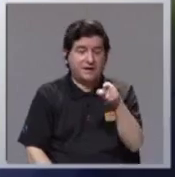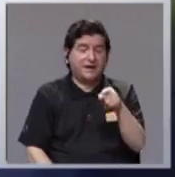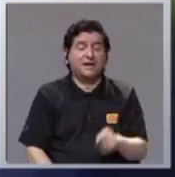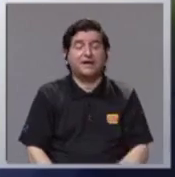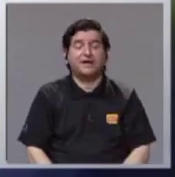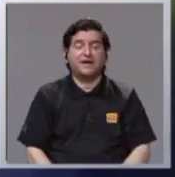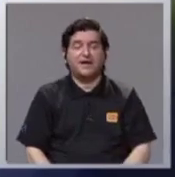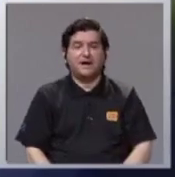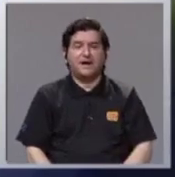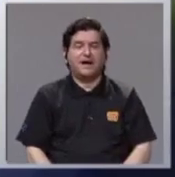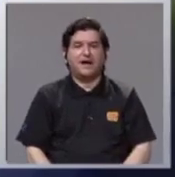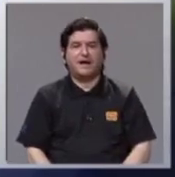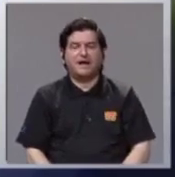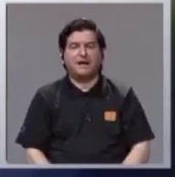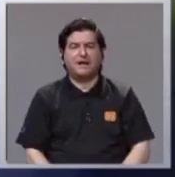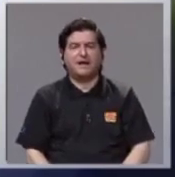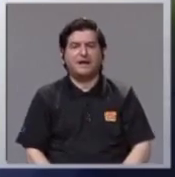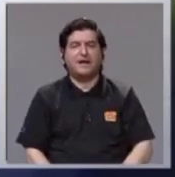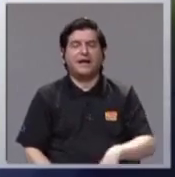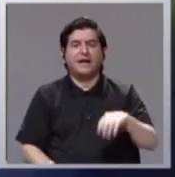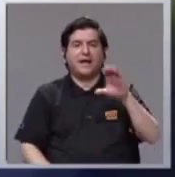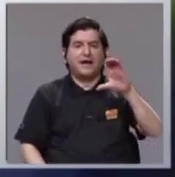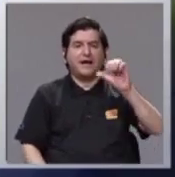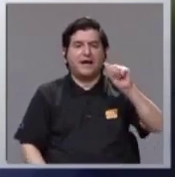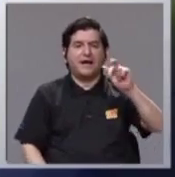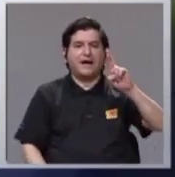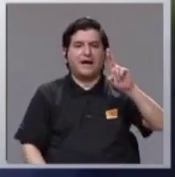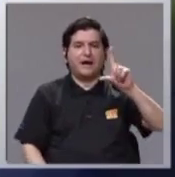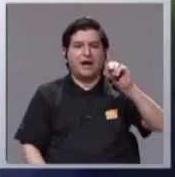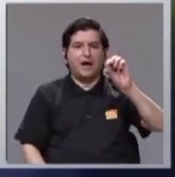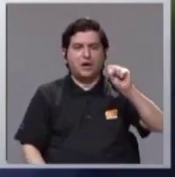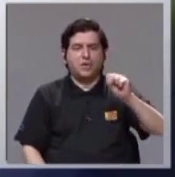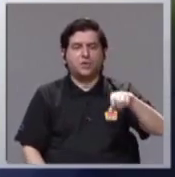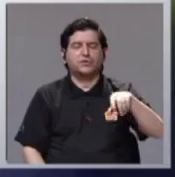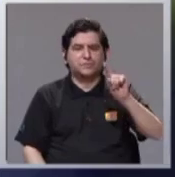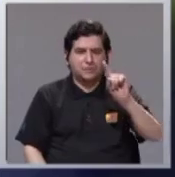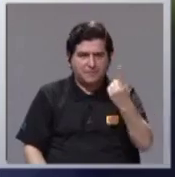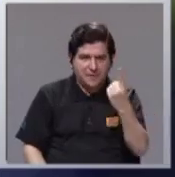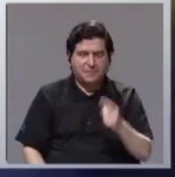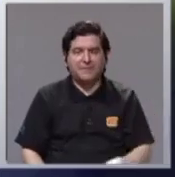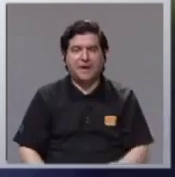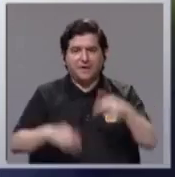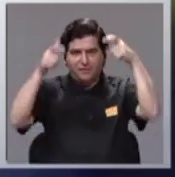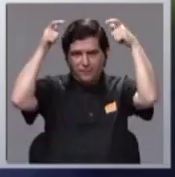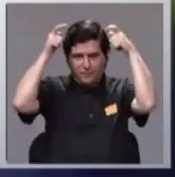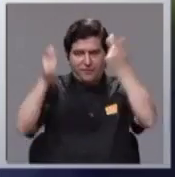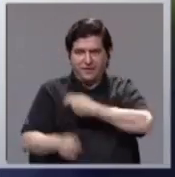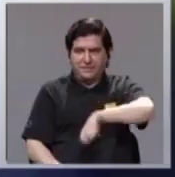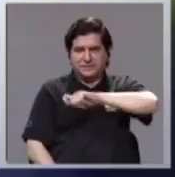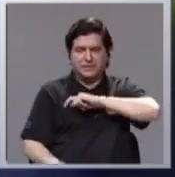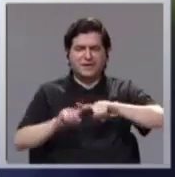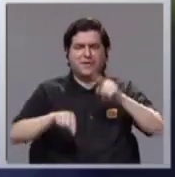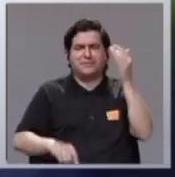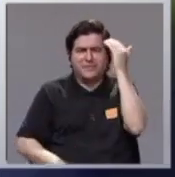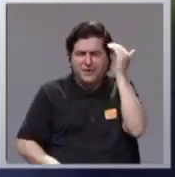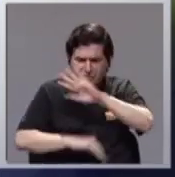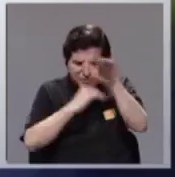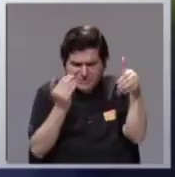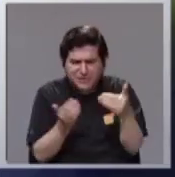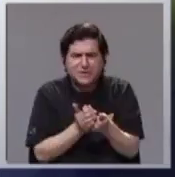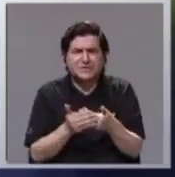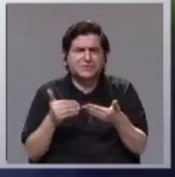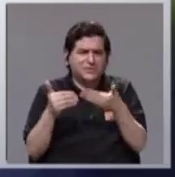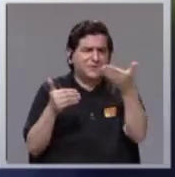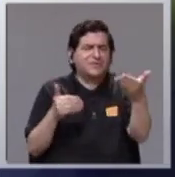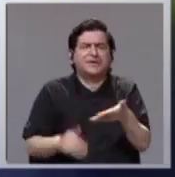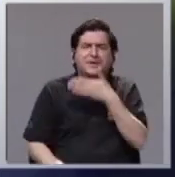al monarca español Carlos I o V, como quiera llamársele, pero quien sabe de